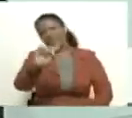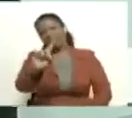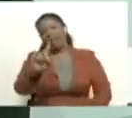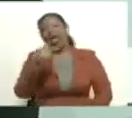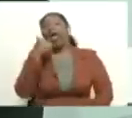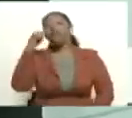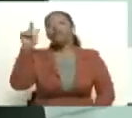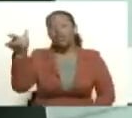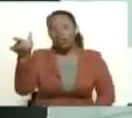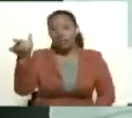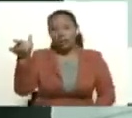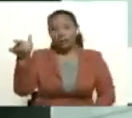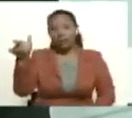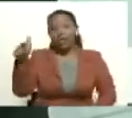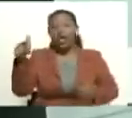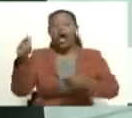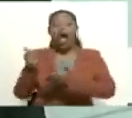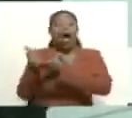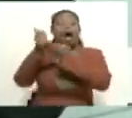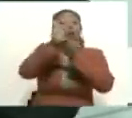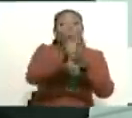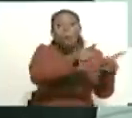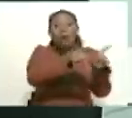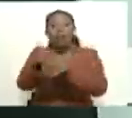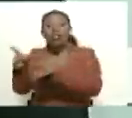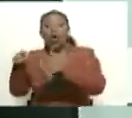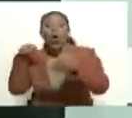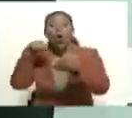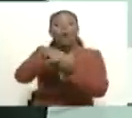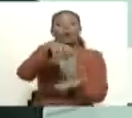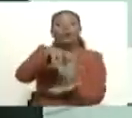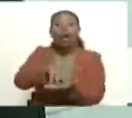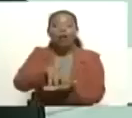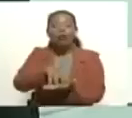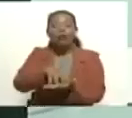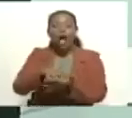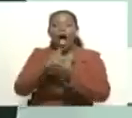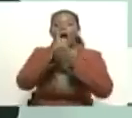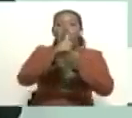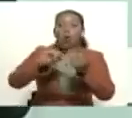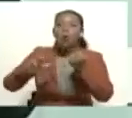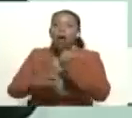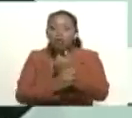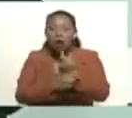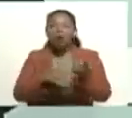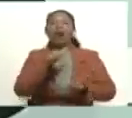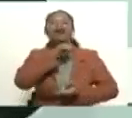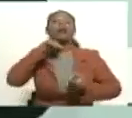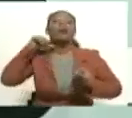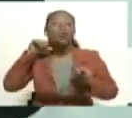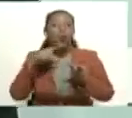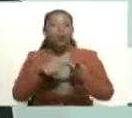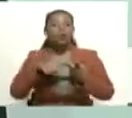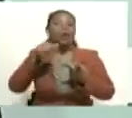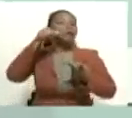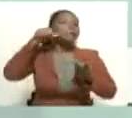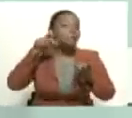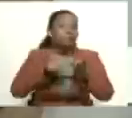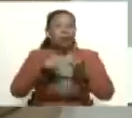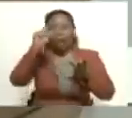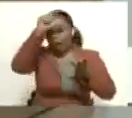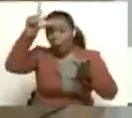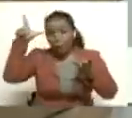dice, ayudó a planificar golpes de Estado, ayudó a Juan Guaidó, ayudó a Ramos Alup, ayudó a Manuel Rosales, ayudó a Leopoldo